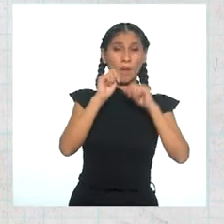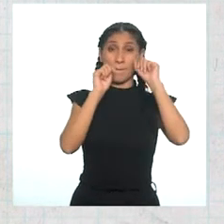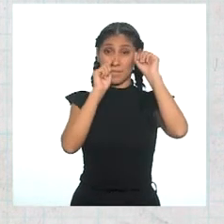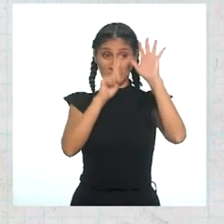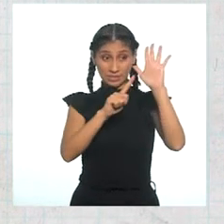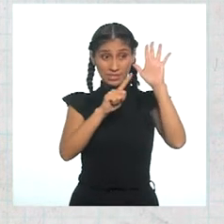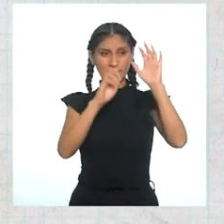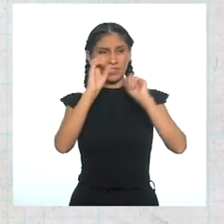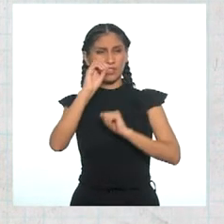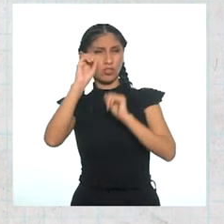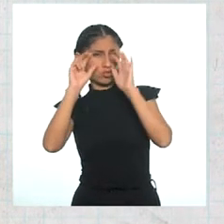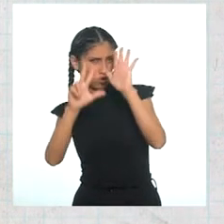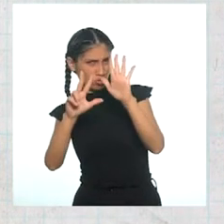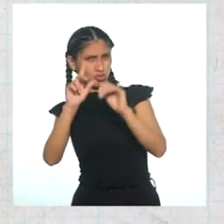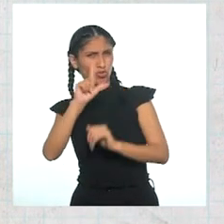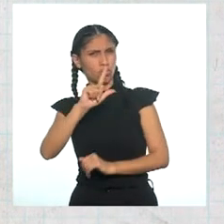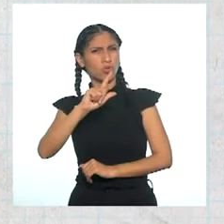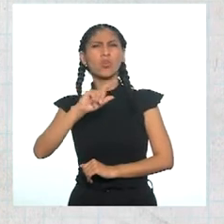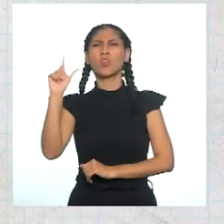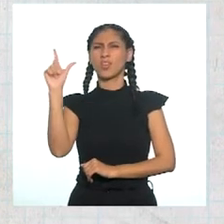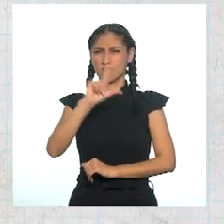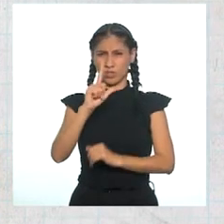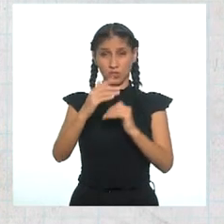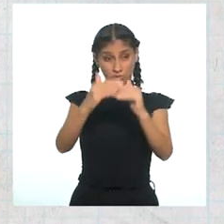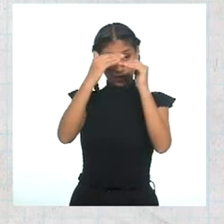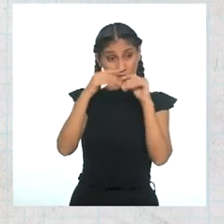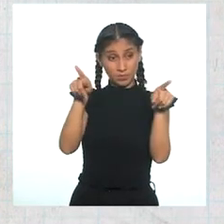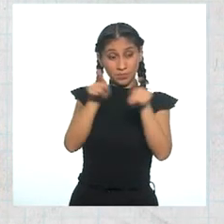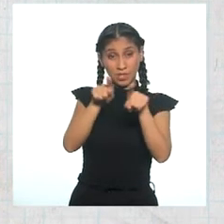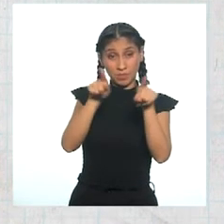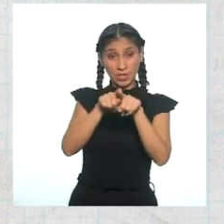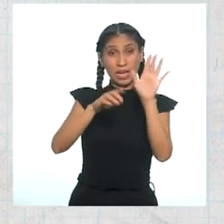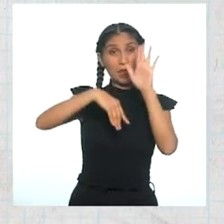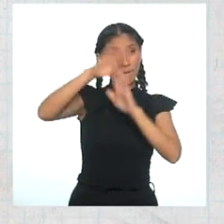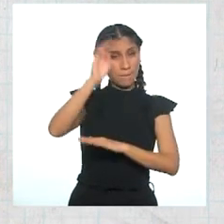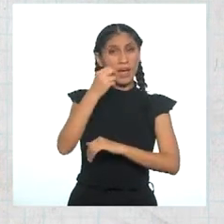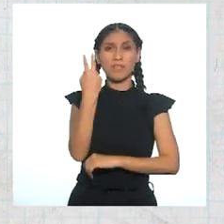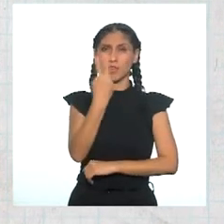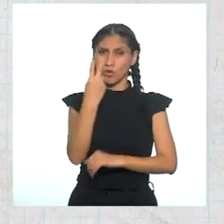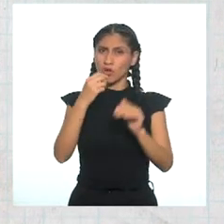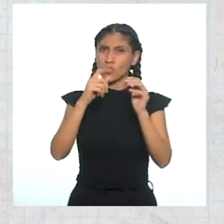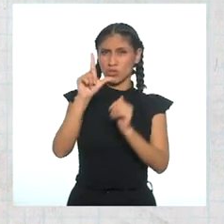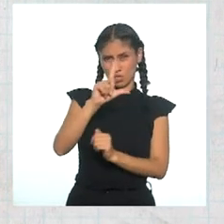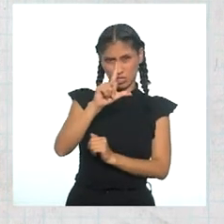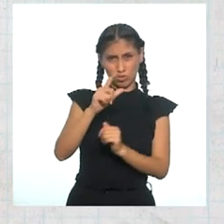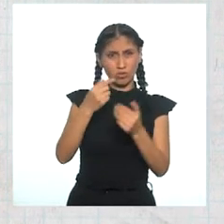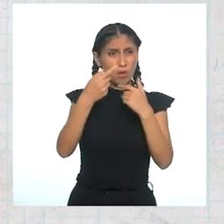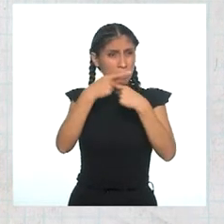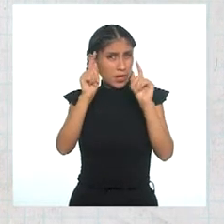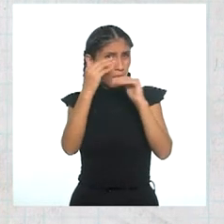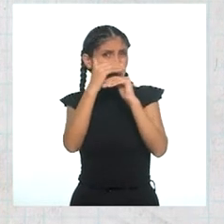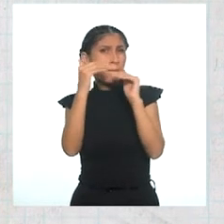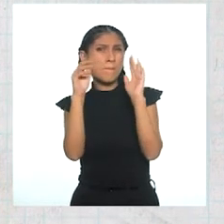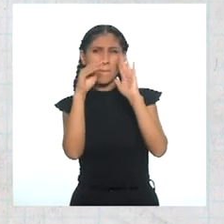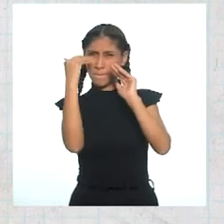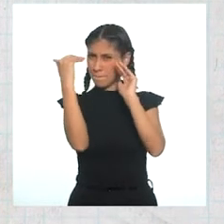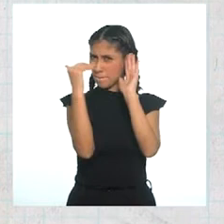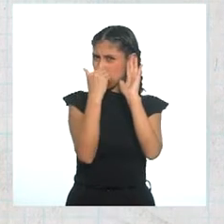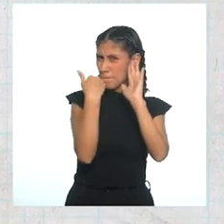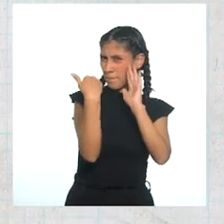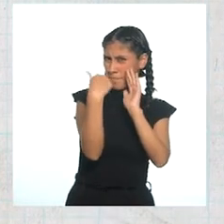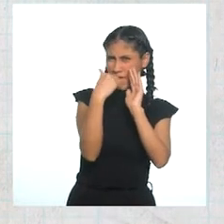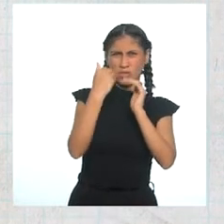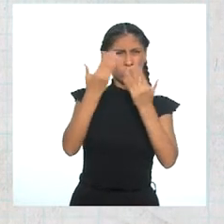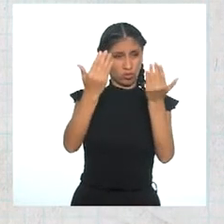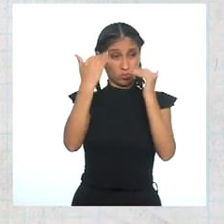2,2608 litros. ¡Excelente! Tenemos más de 2 litros y menos de 2 litros y medio. Si multiplicamos la